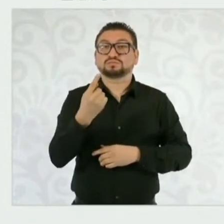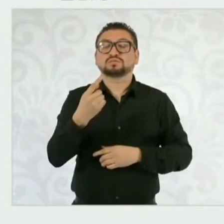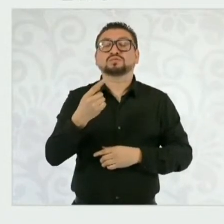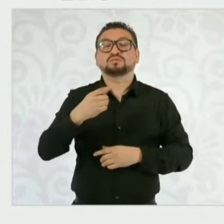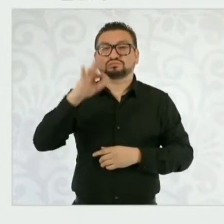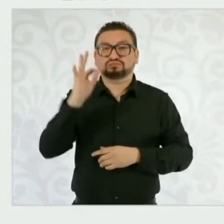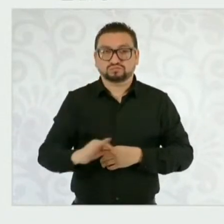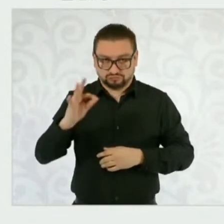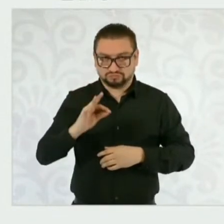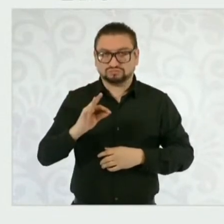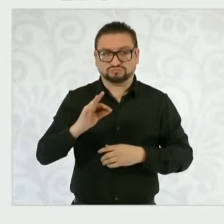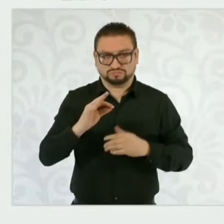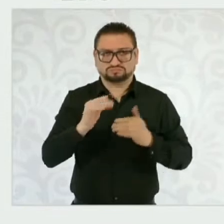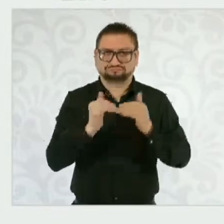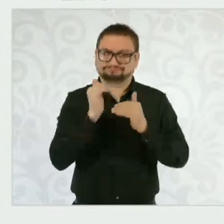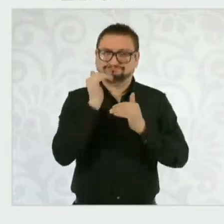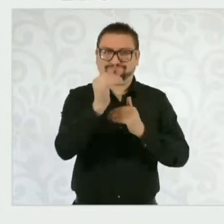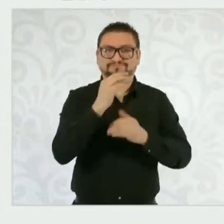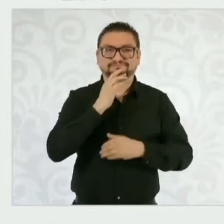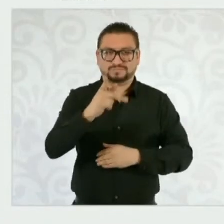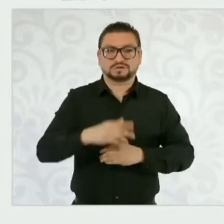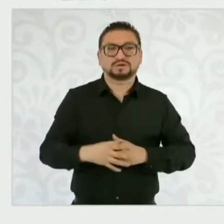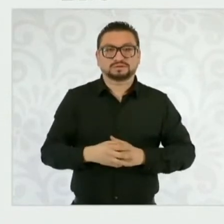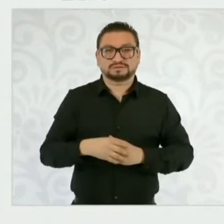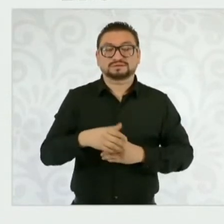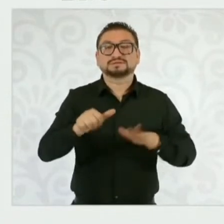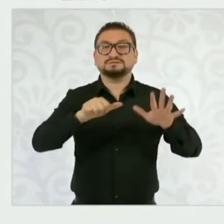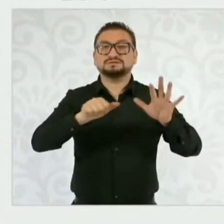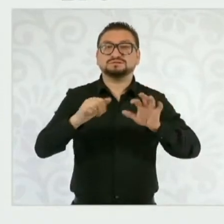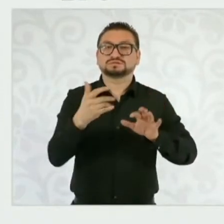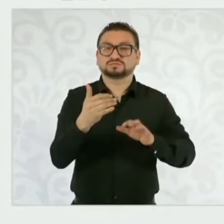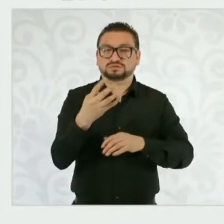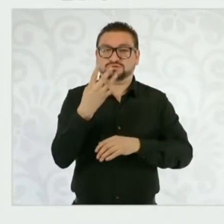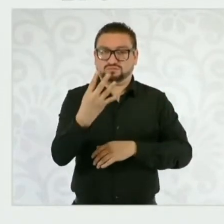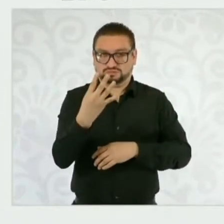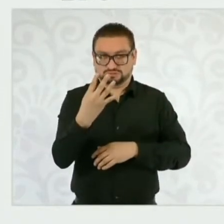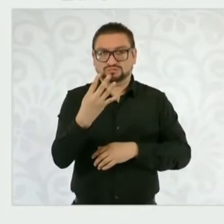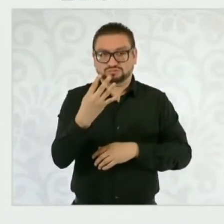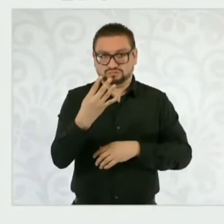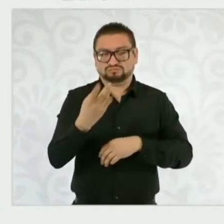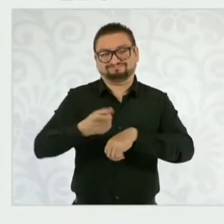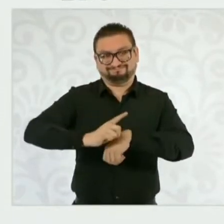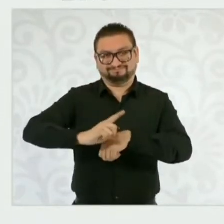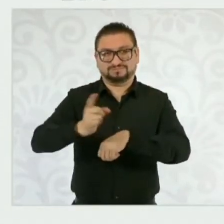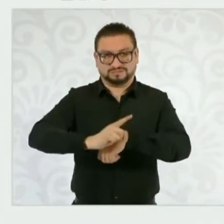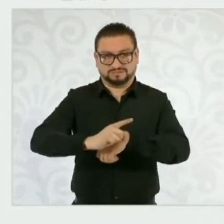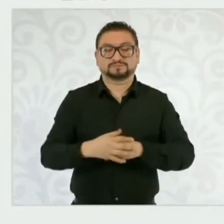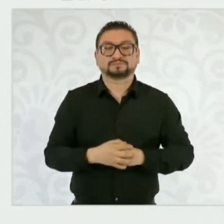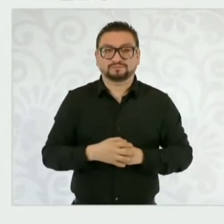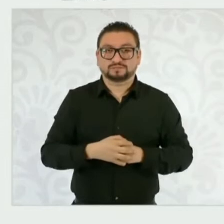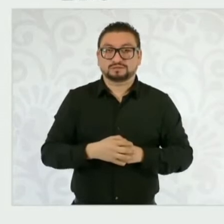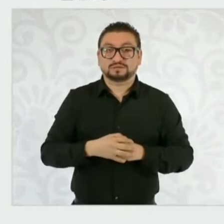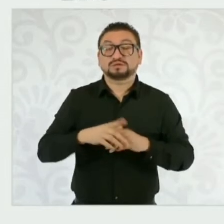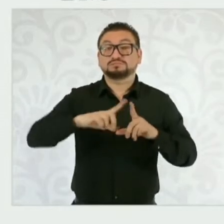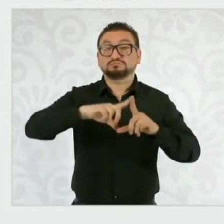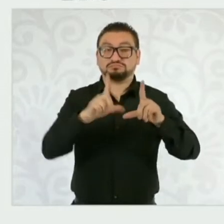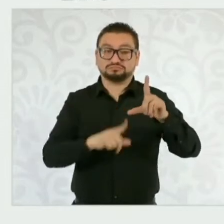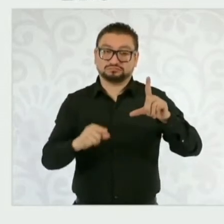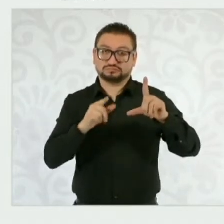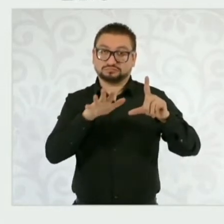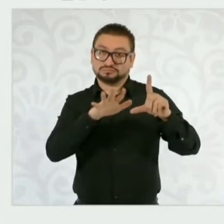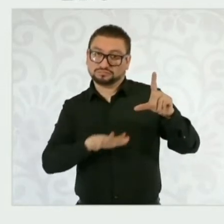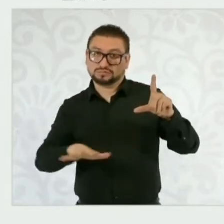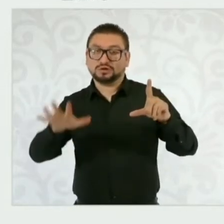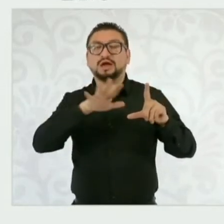40.1% en términos reales, es decir, a 654 pesos diarios. Y en la zona